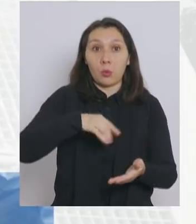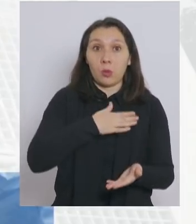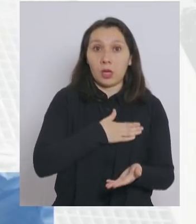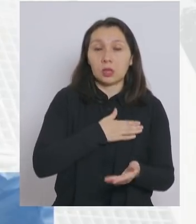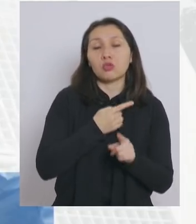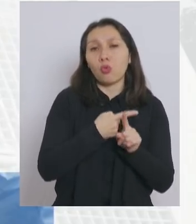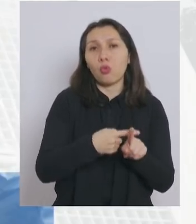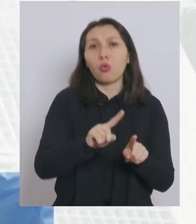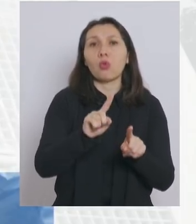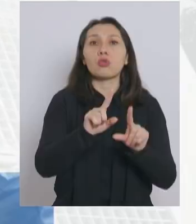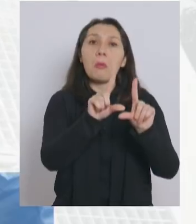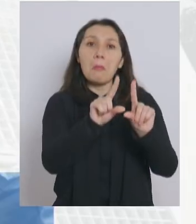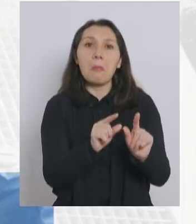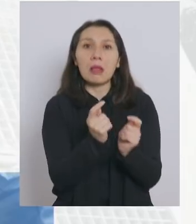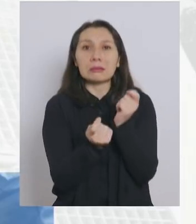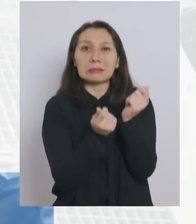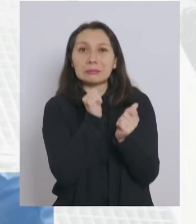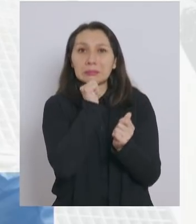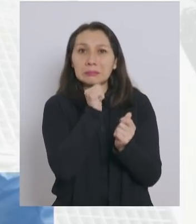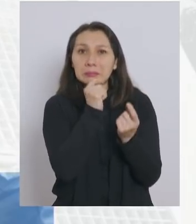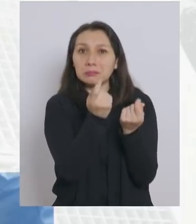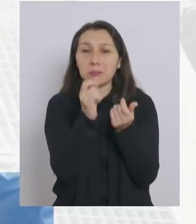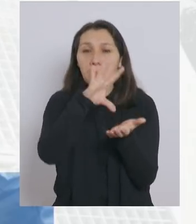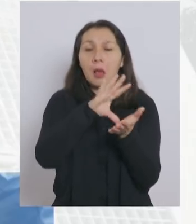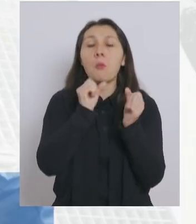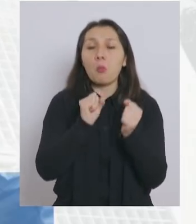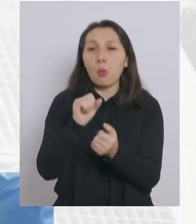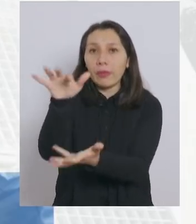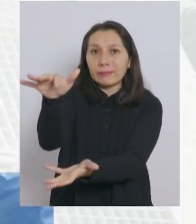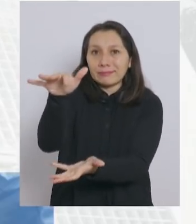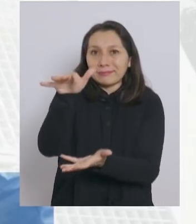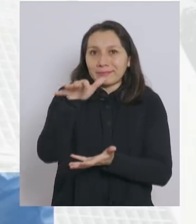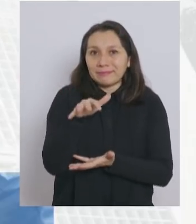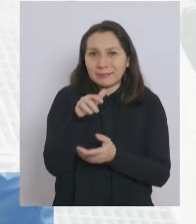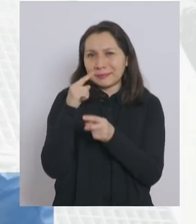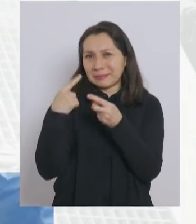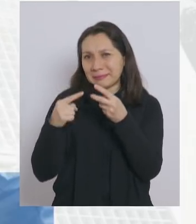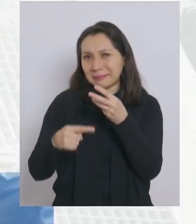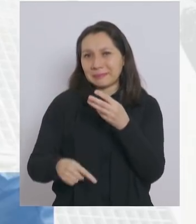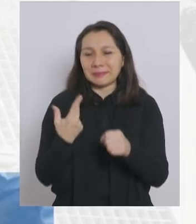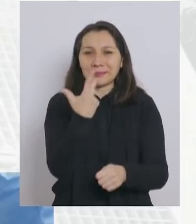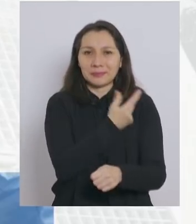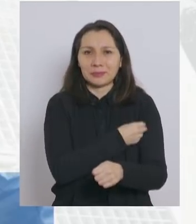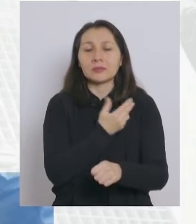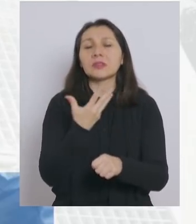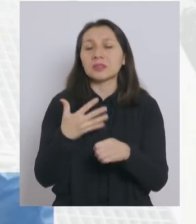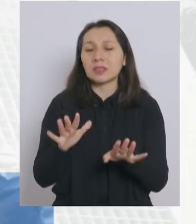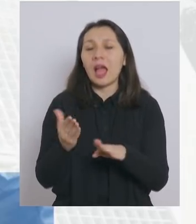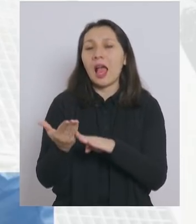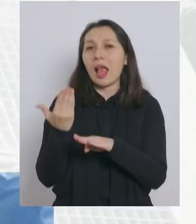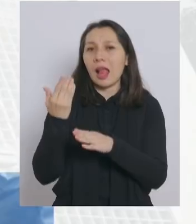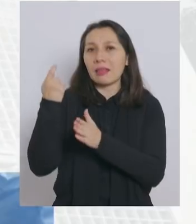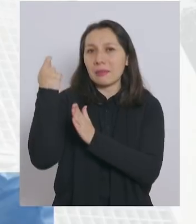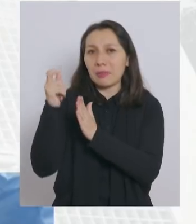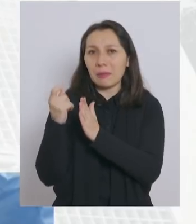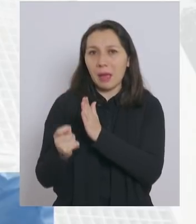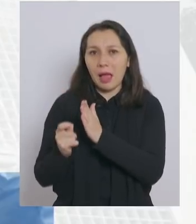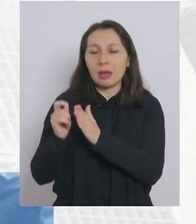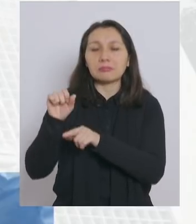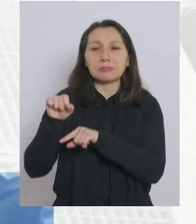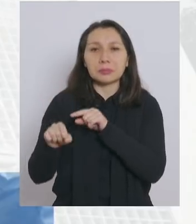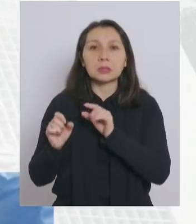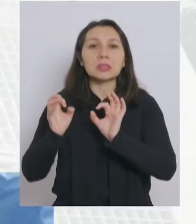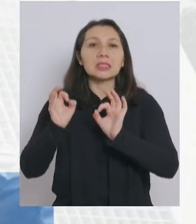y otros de menores recursos puedan acceder a una amplia gama de vacunas que están precalificadas y que